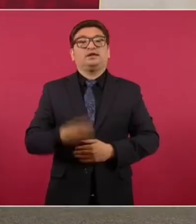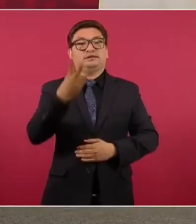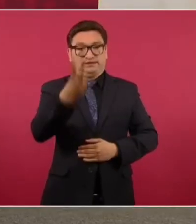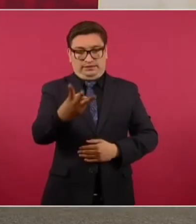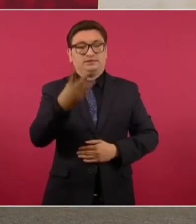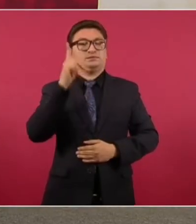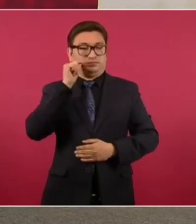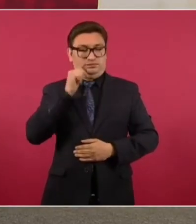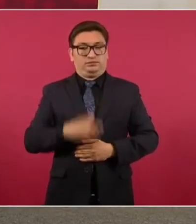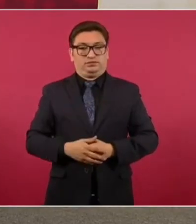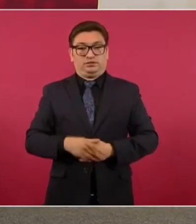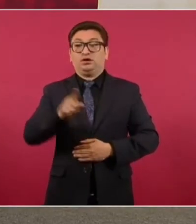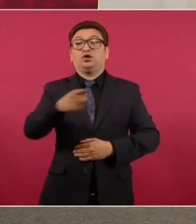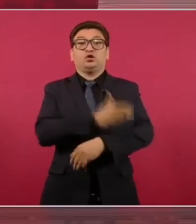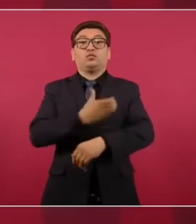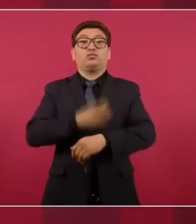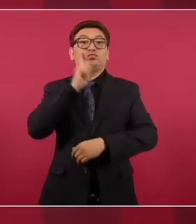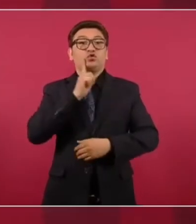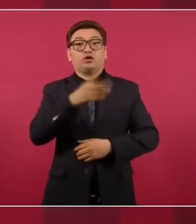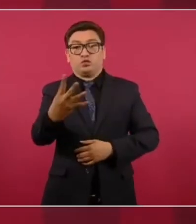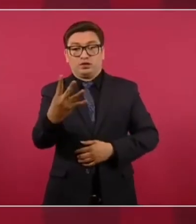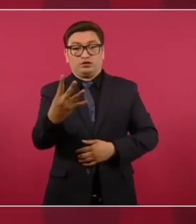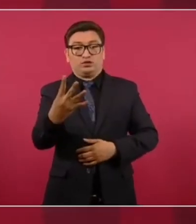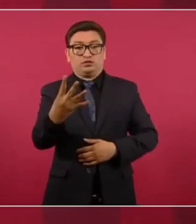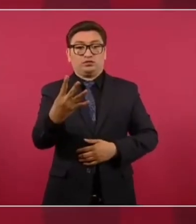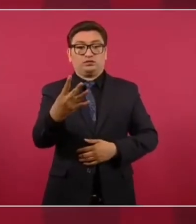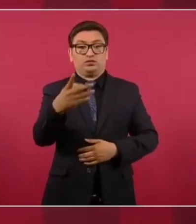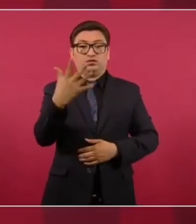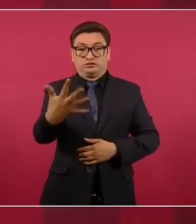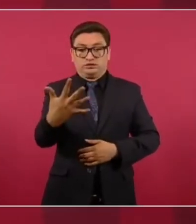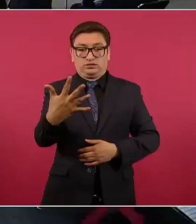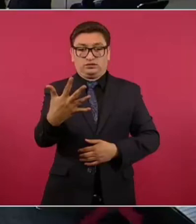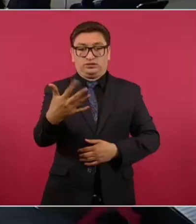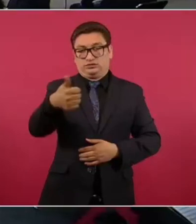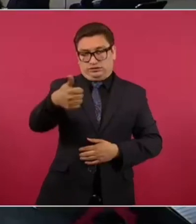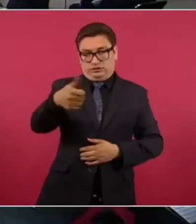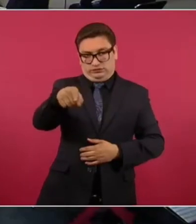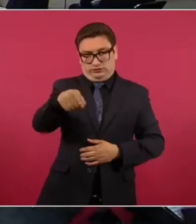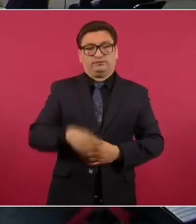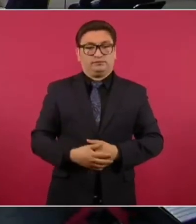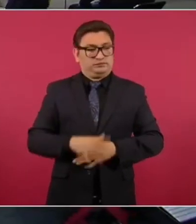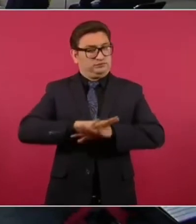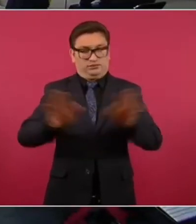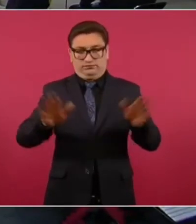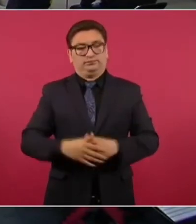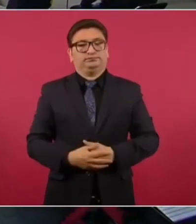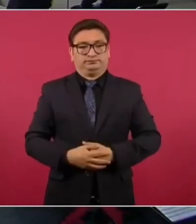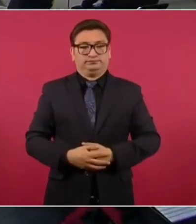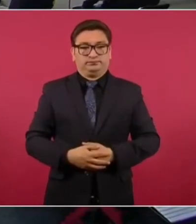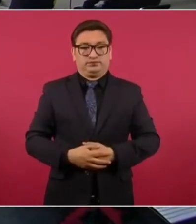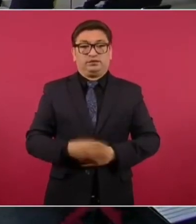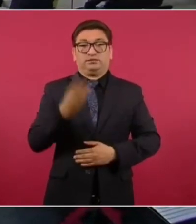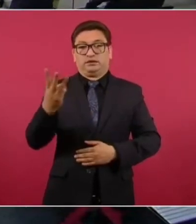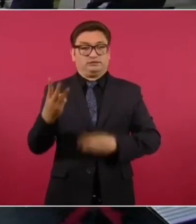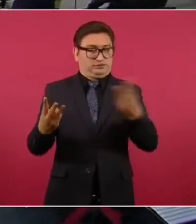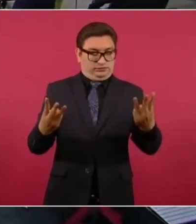3, 2 compañeras, 4, 5 y 6, ya. Sí, 3 y